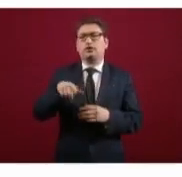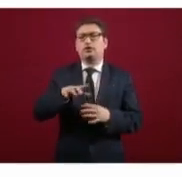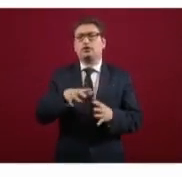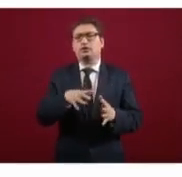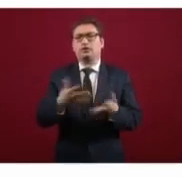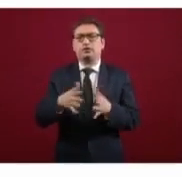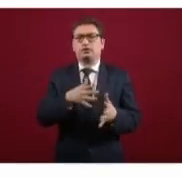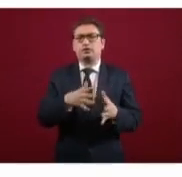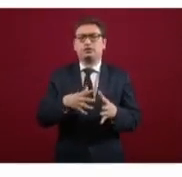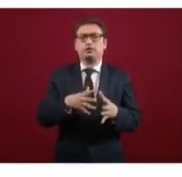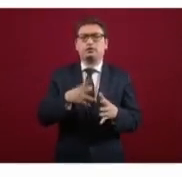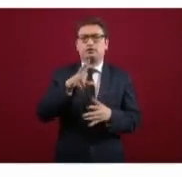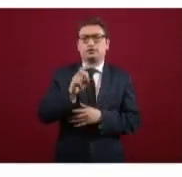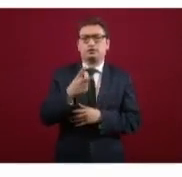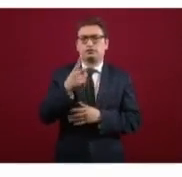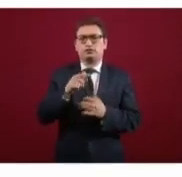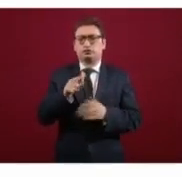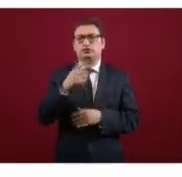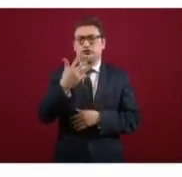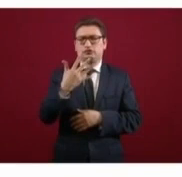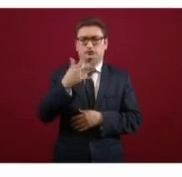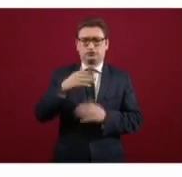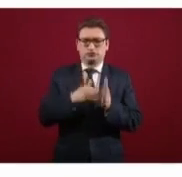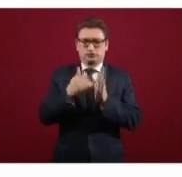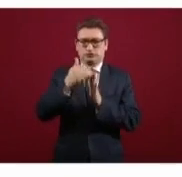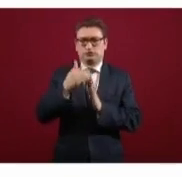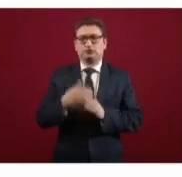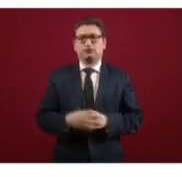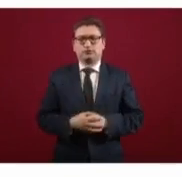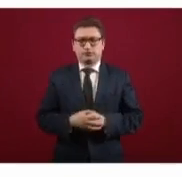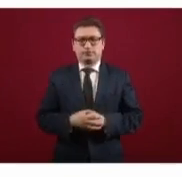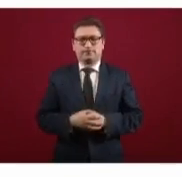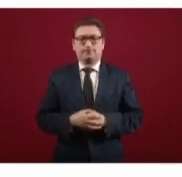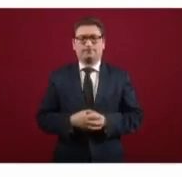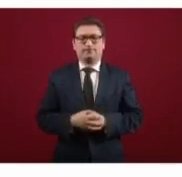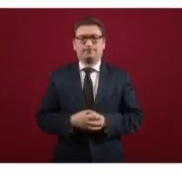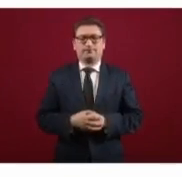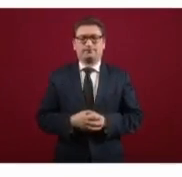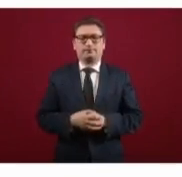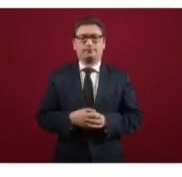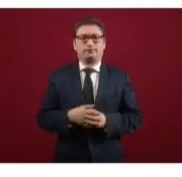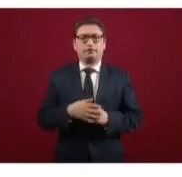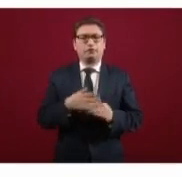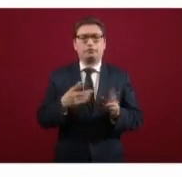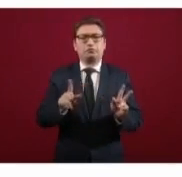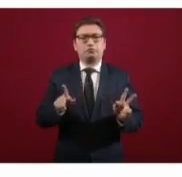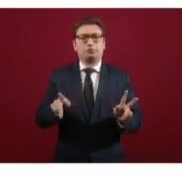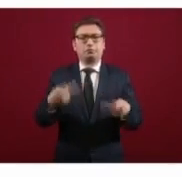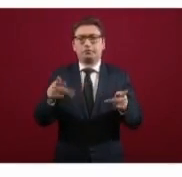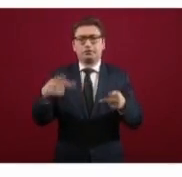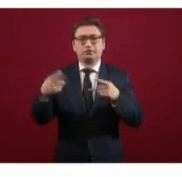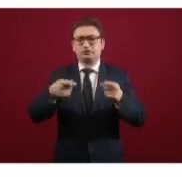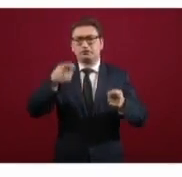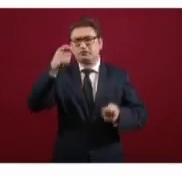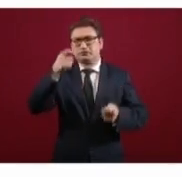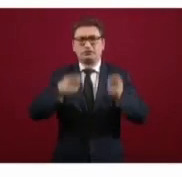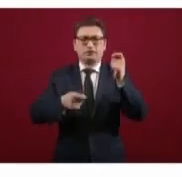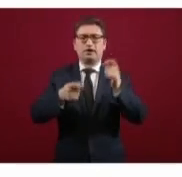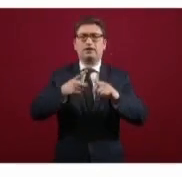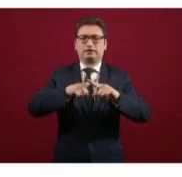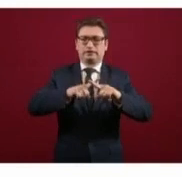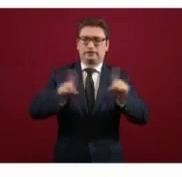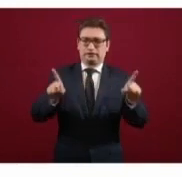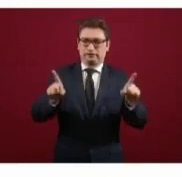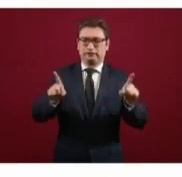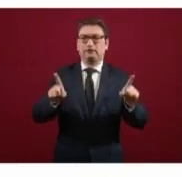aproximadamente 30 y 2.5 millones es una subasta pues diferente